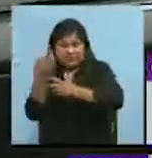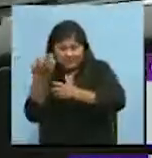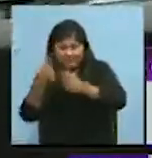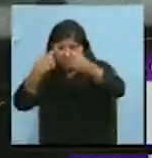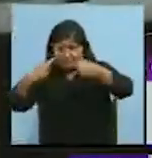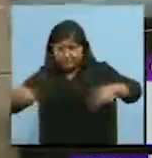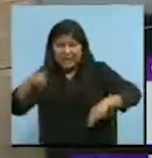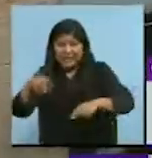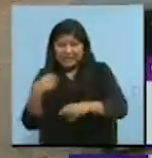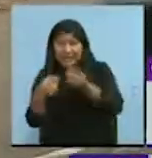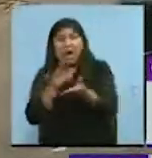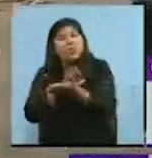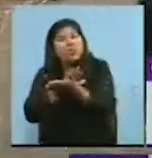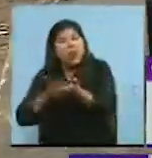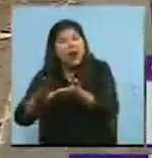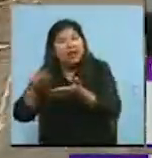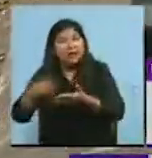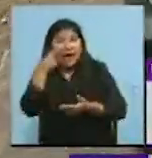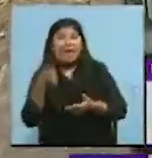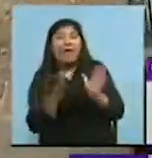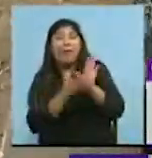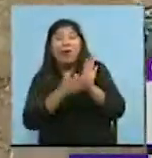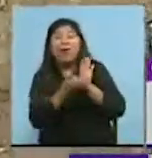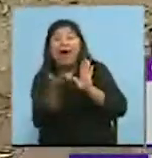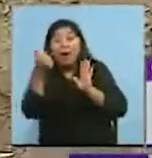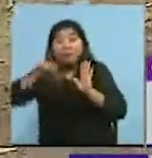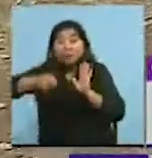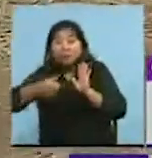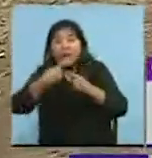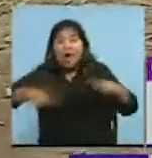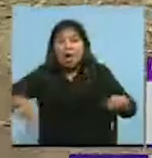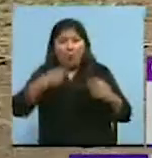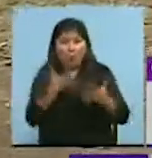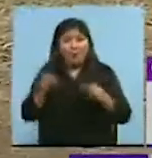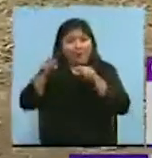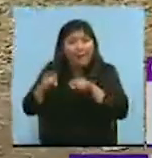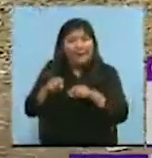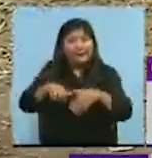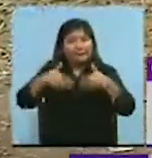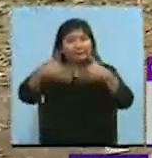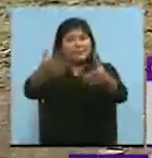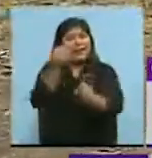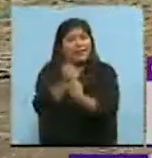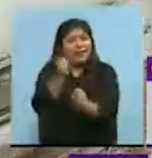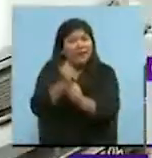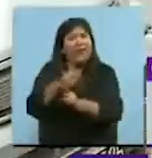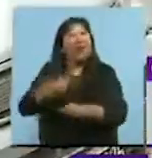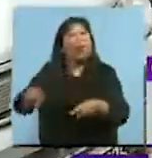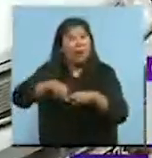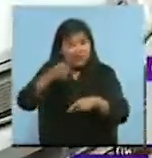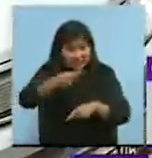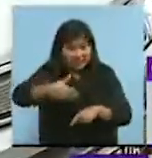y comenzarían ya en las próximas semanas con las fotomultas en rutas,